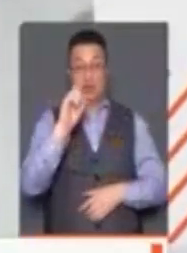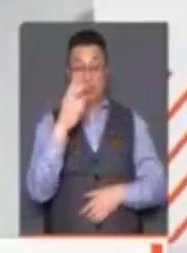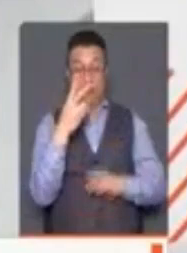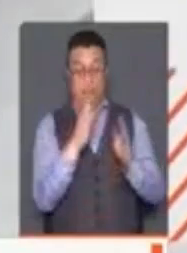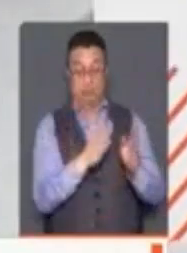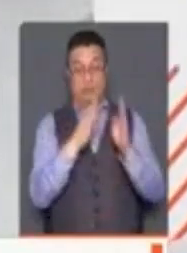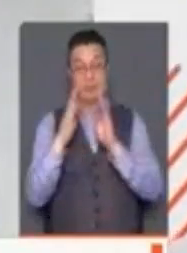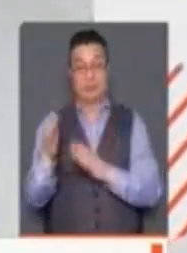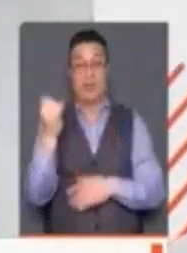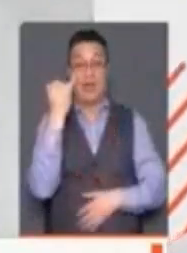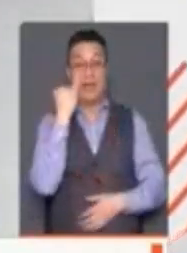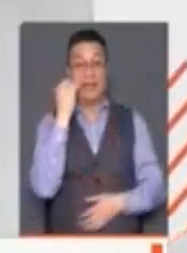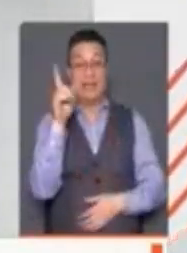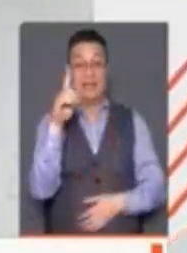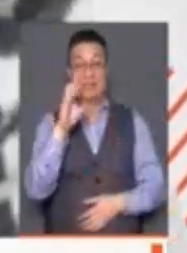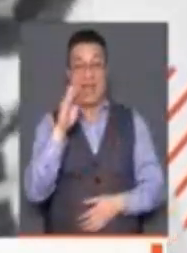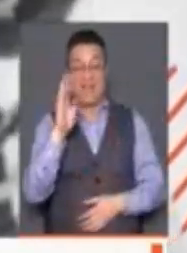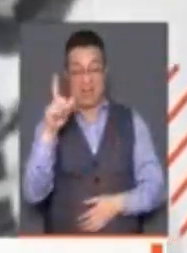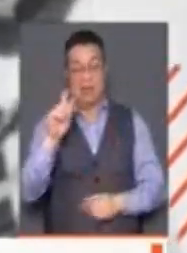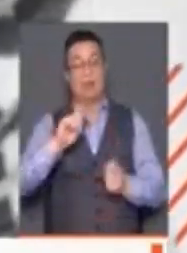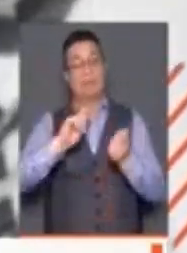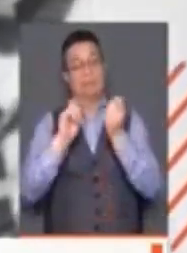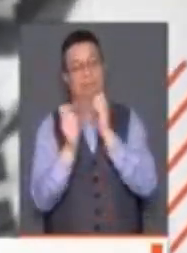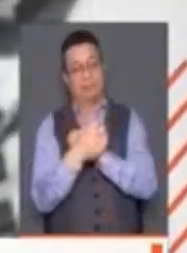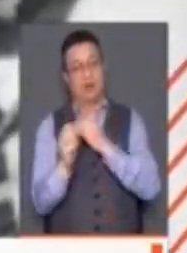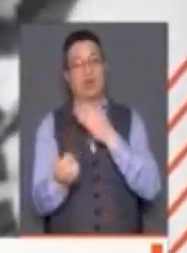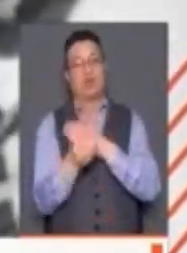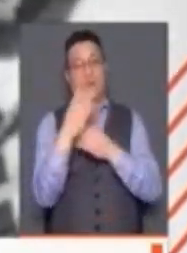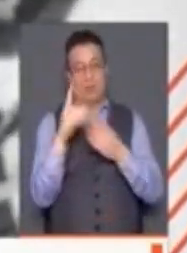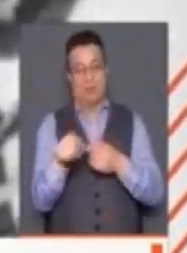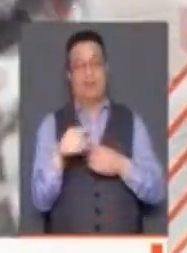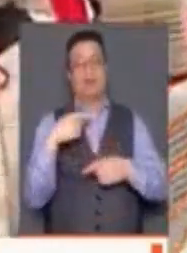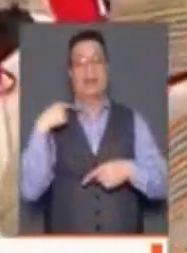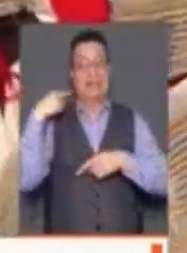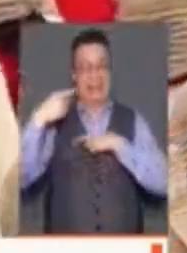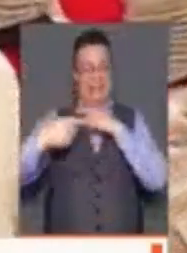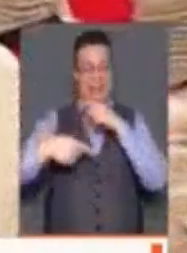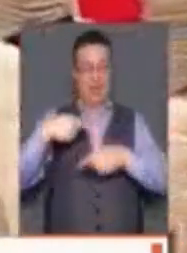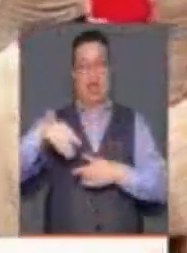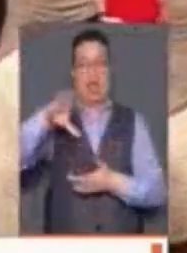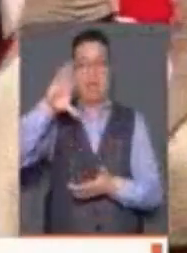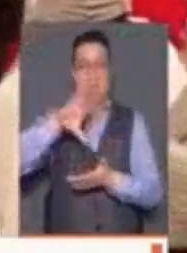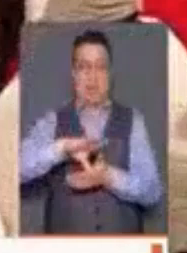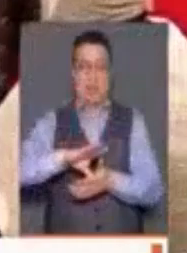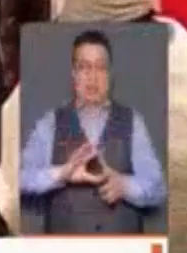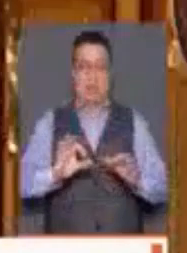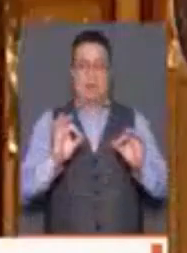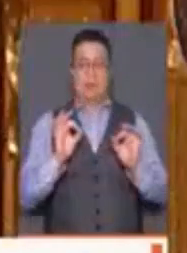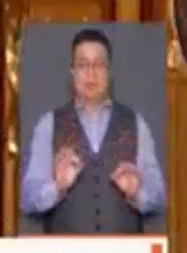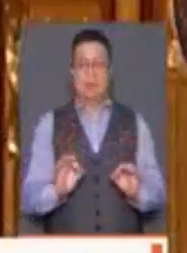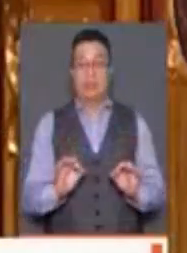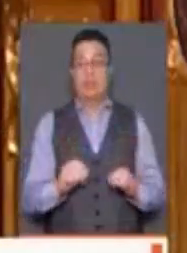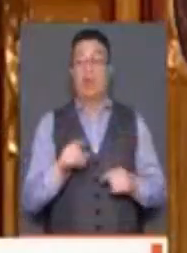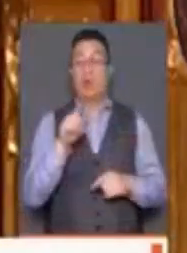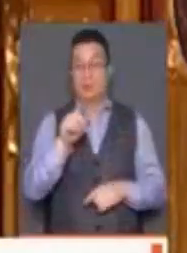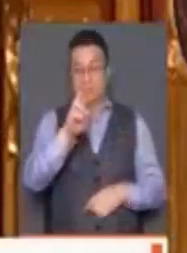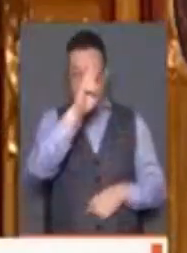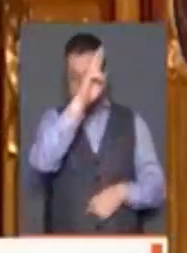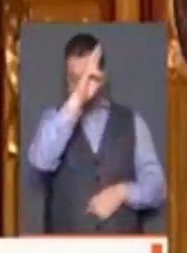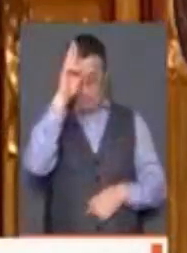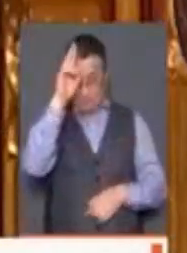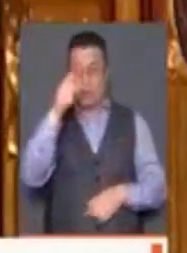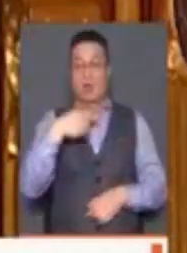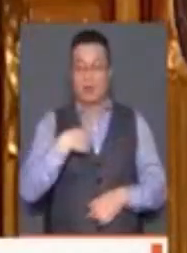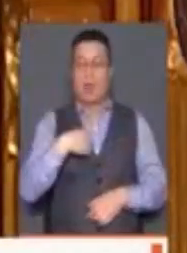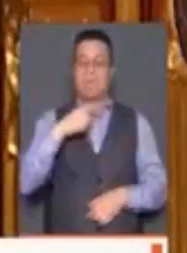el comienzo de una nueva era en la magnífica historia de nuestro gran país, exactamente como su majestad lo hubiera